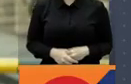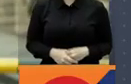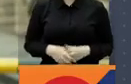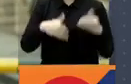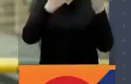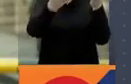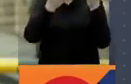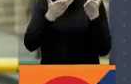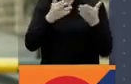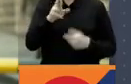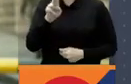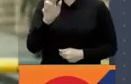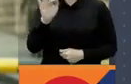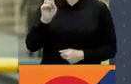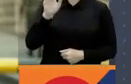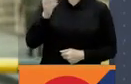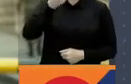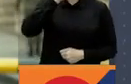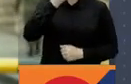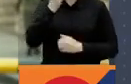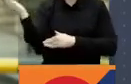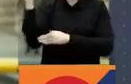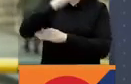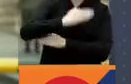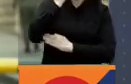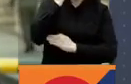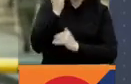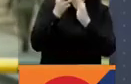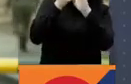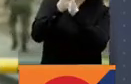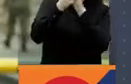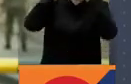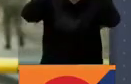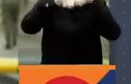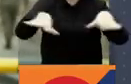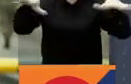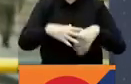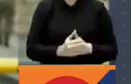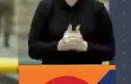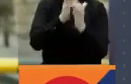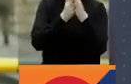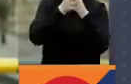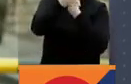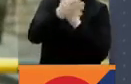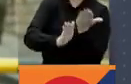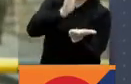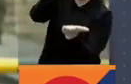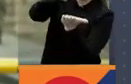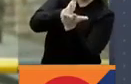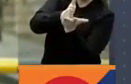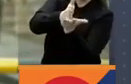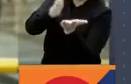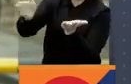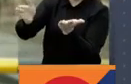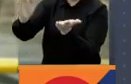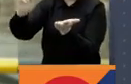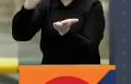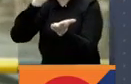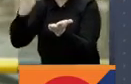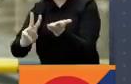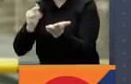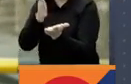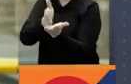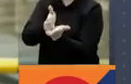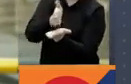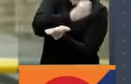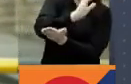Bienvenidos a RTVC Noticias, conectados 24/7. El paso fronterizo entre Colombia y Venezuela seguirá operando con el sistema de pico y cédula.